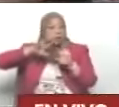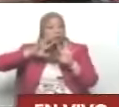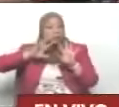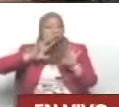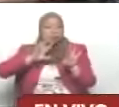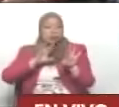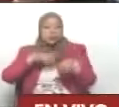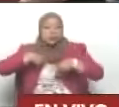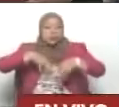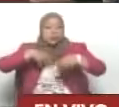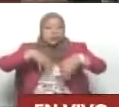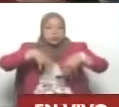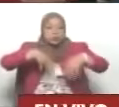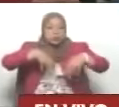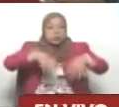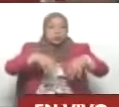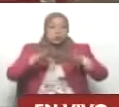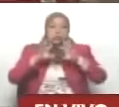No sé cuánta gente había ahí.